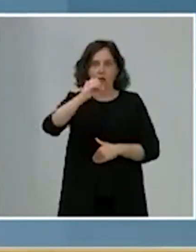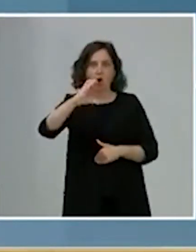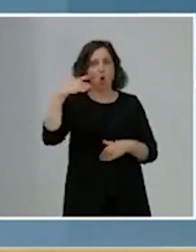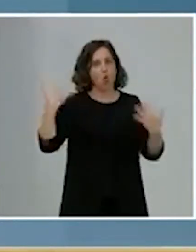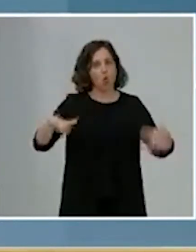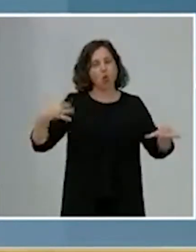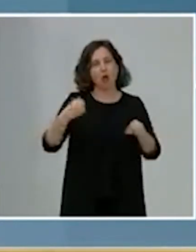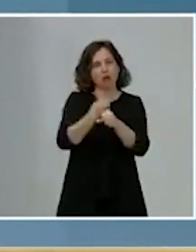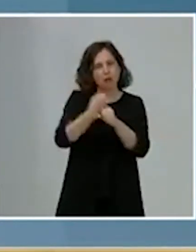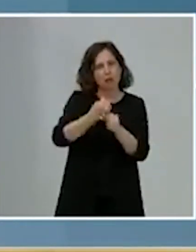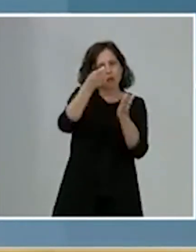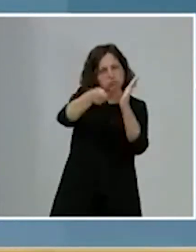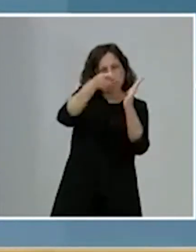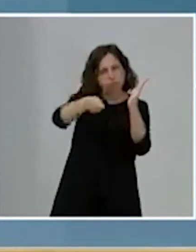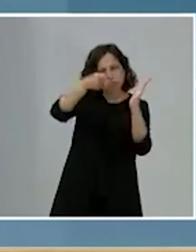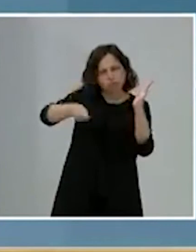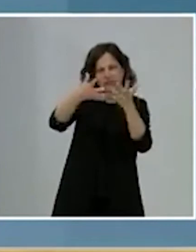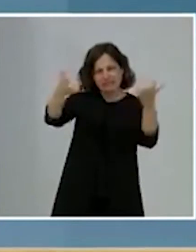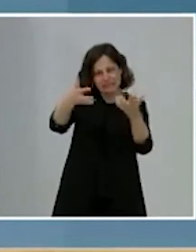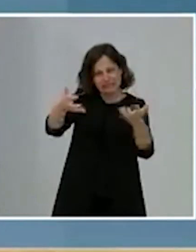las consejerías, en las que también se regulan